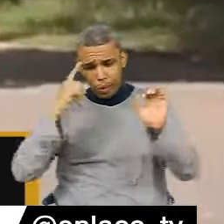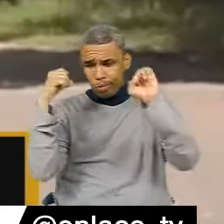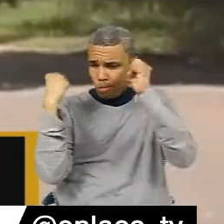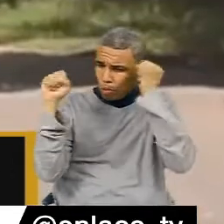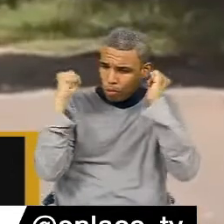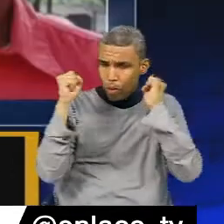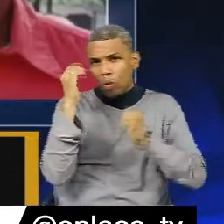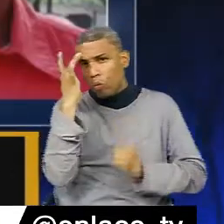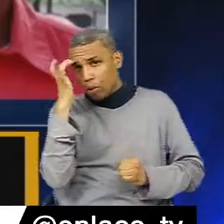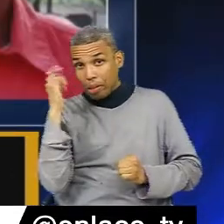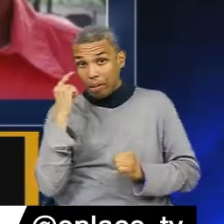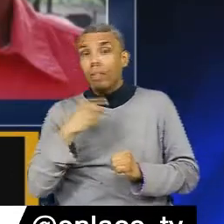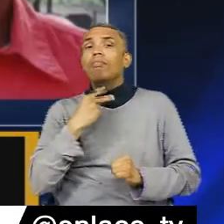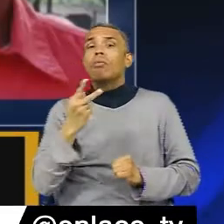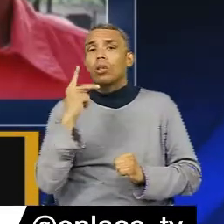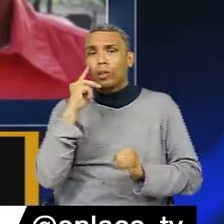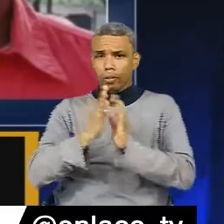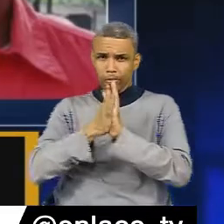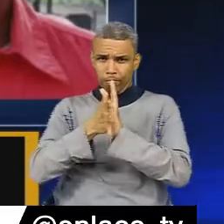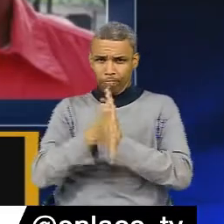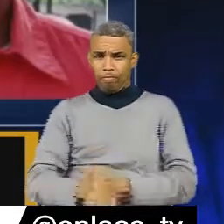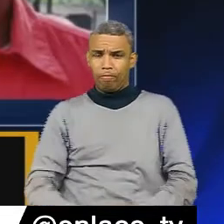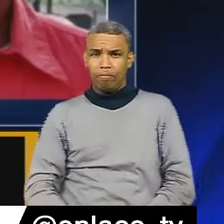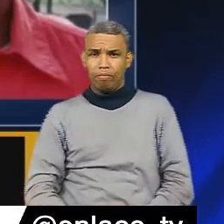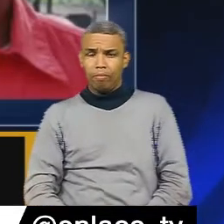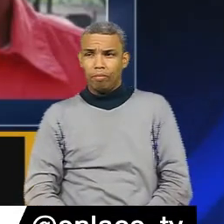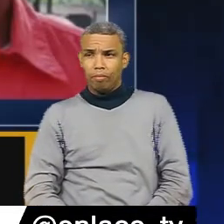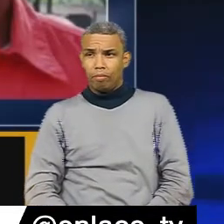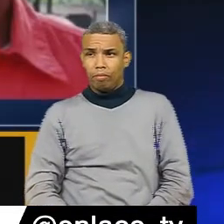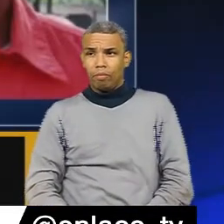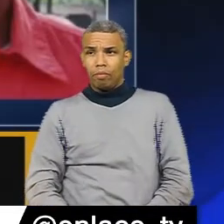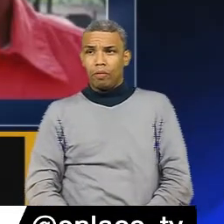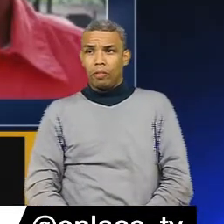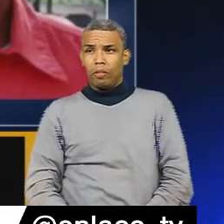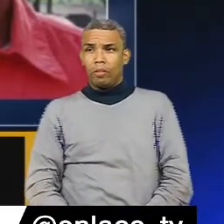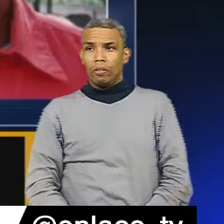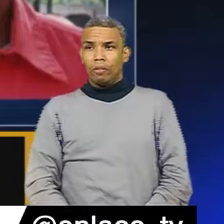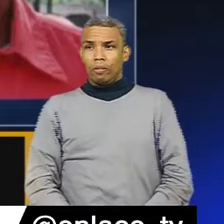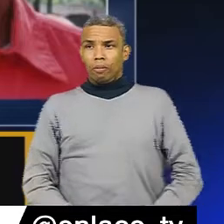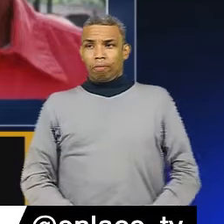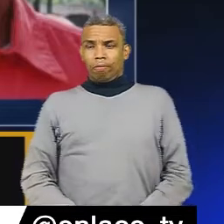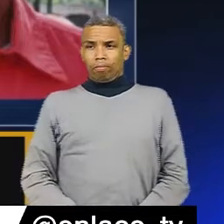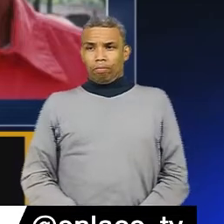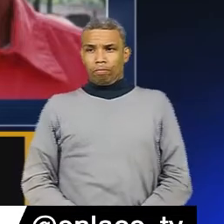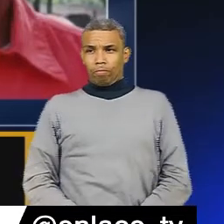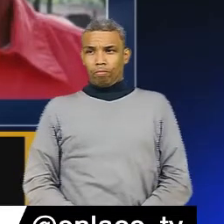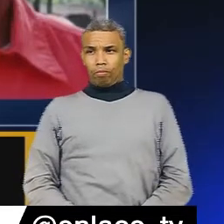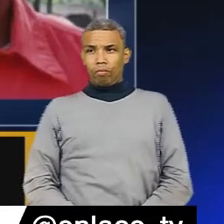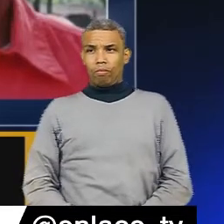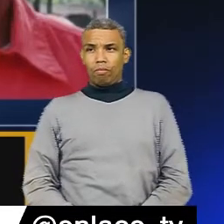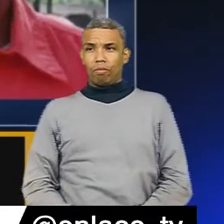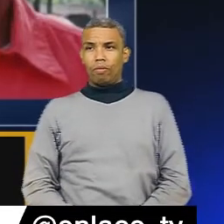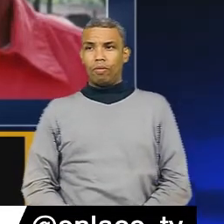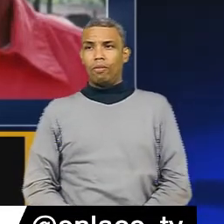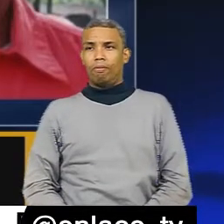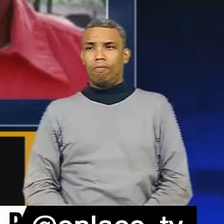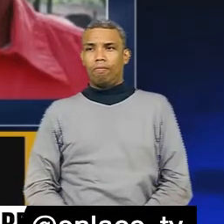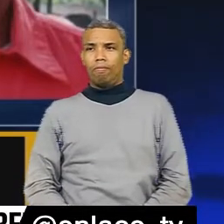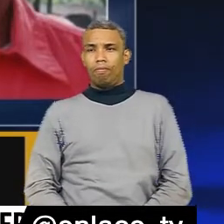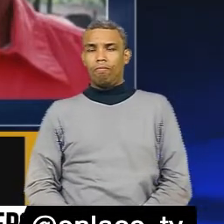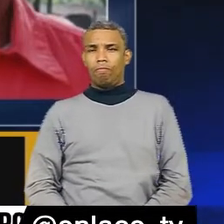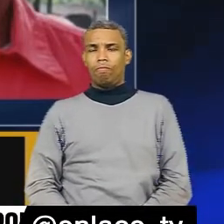país. No solamente de la planta de beneficio, sino de la Asociación de Expendedores de Azocarla y de los directores de los